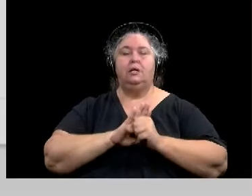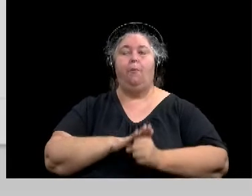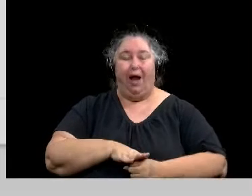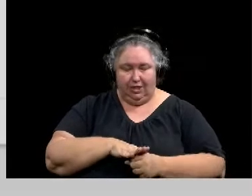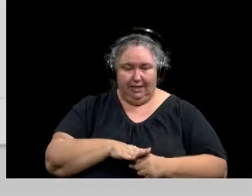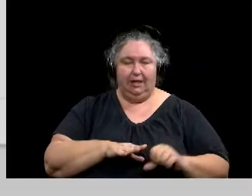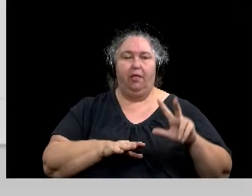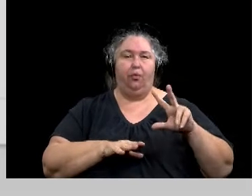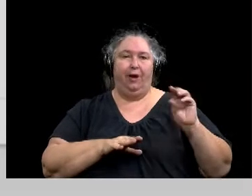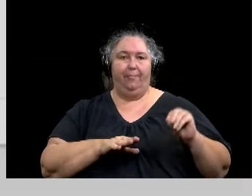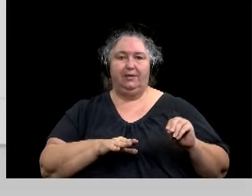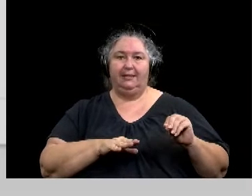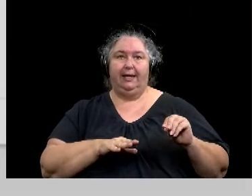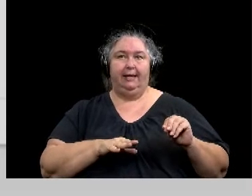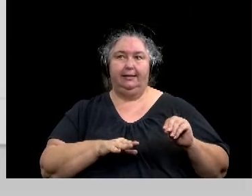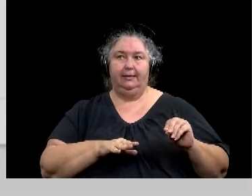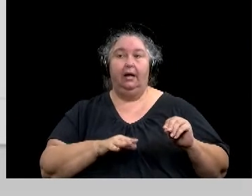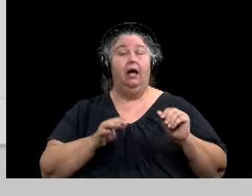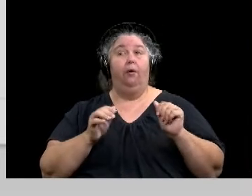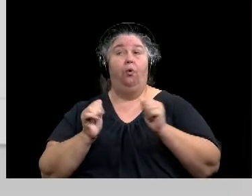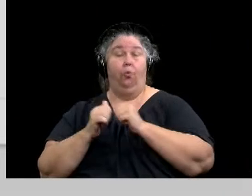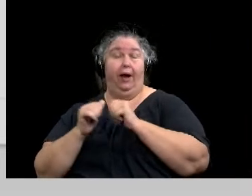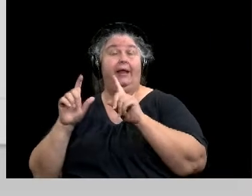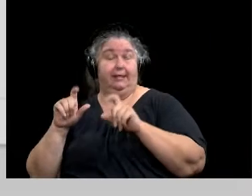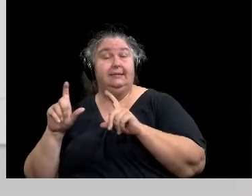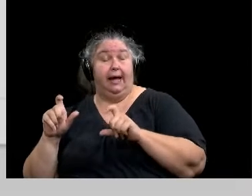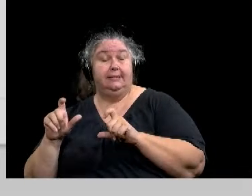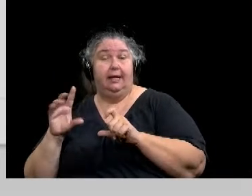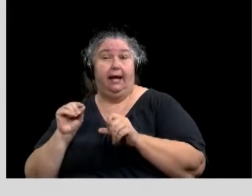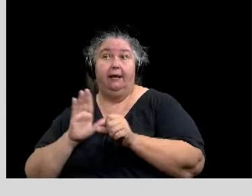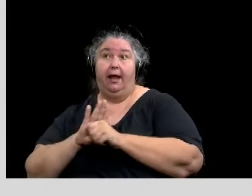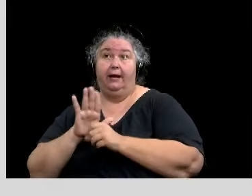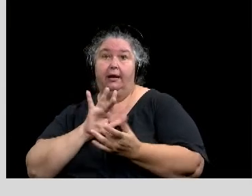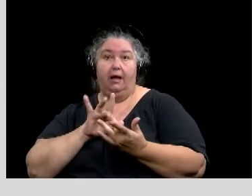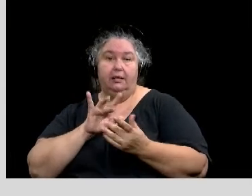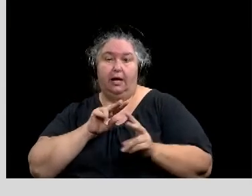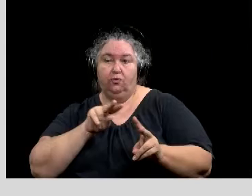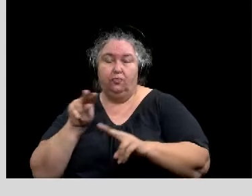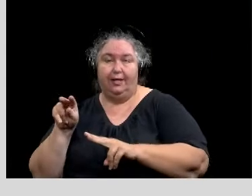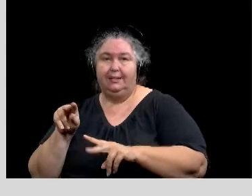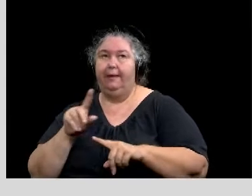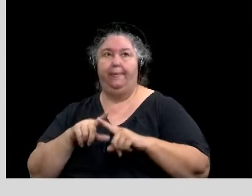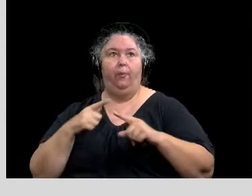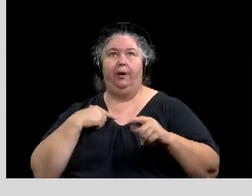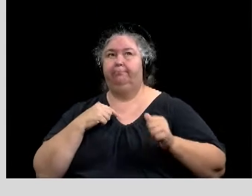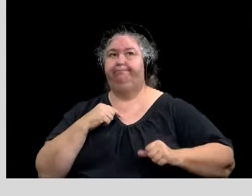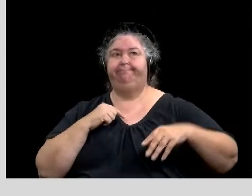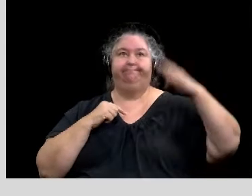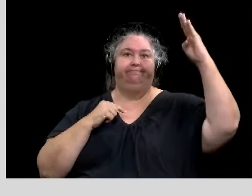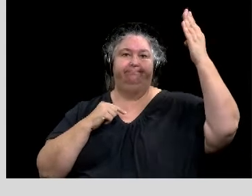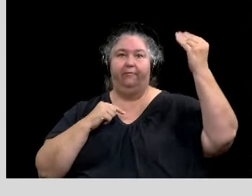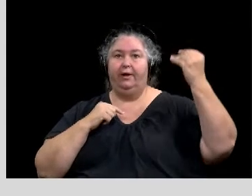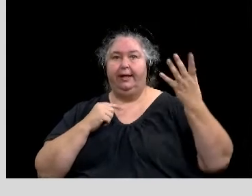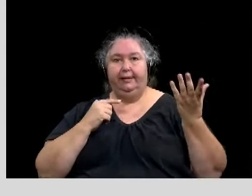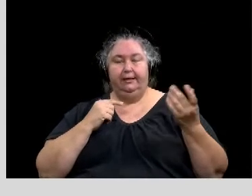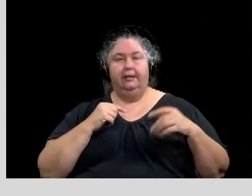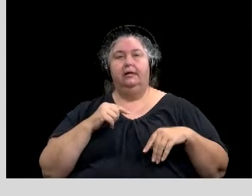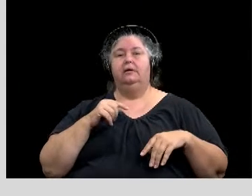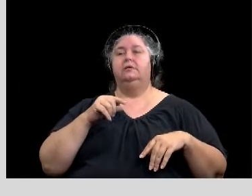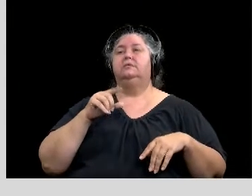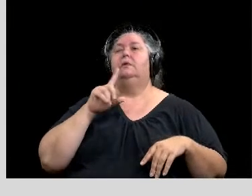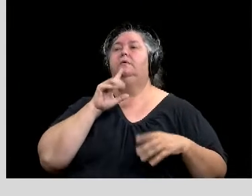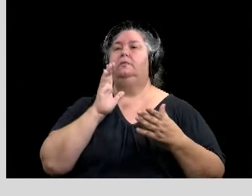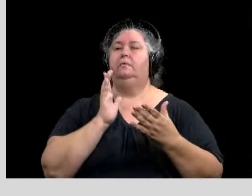el 3 por ciento con las pruebas y con el contacto rastros de